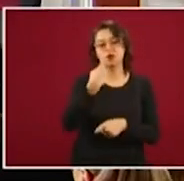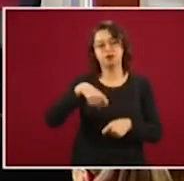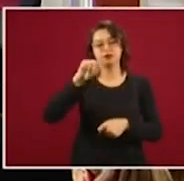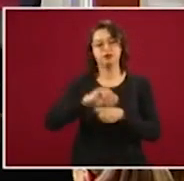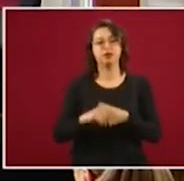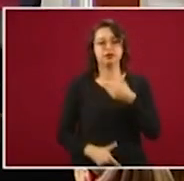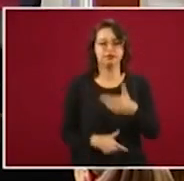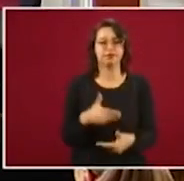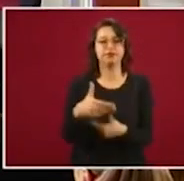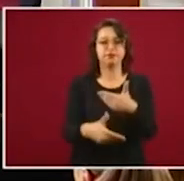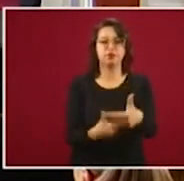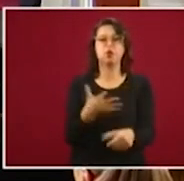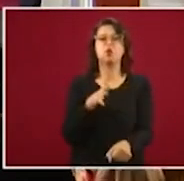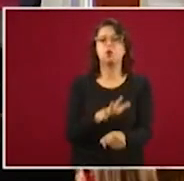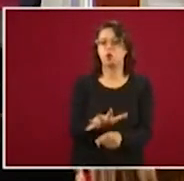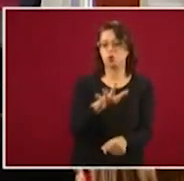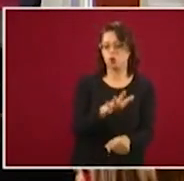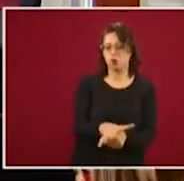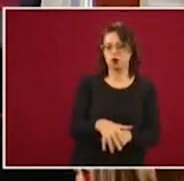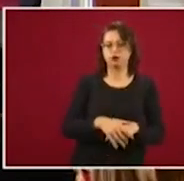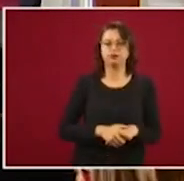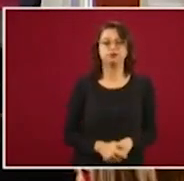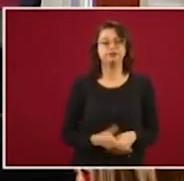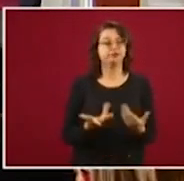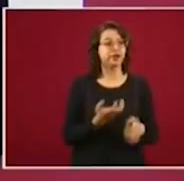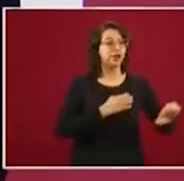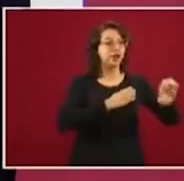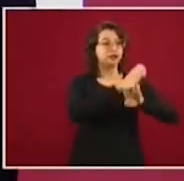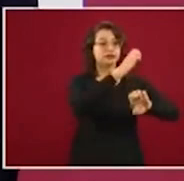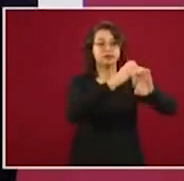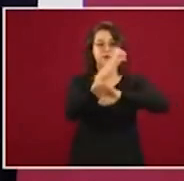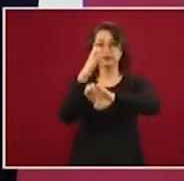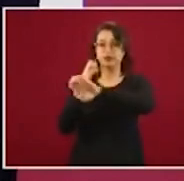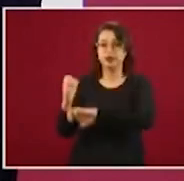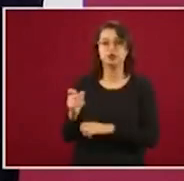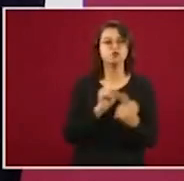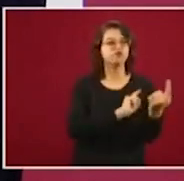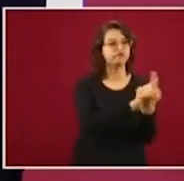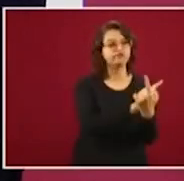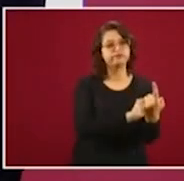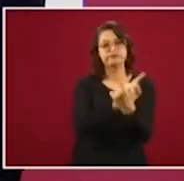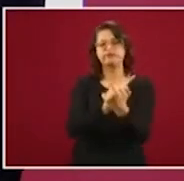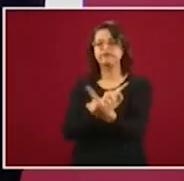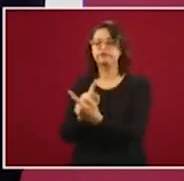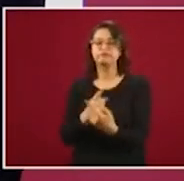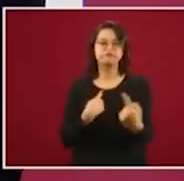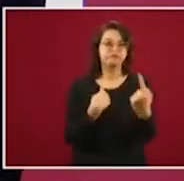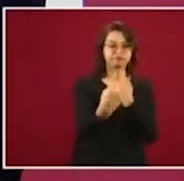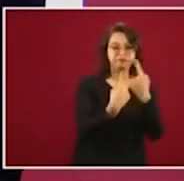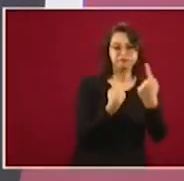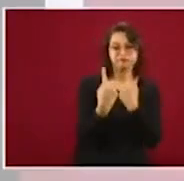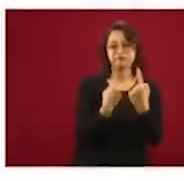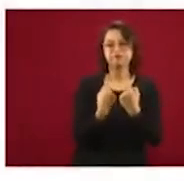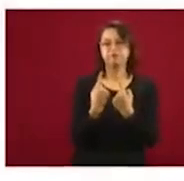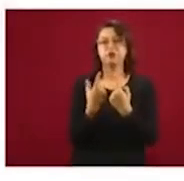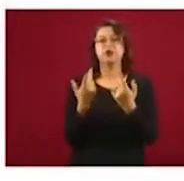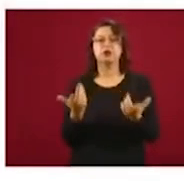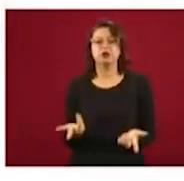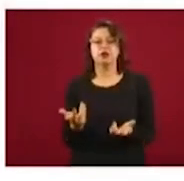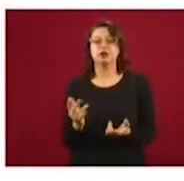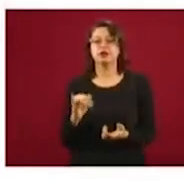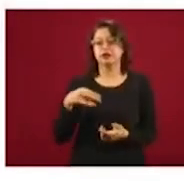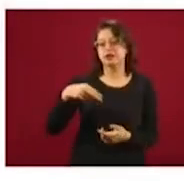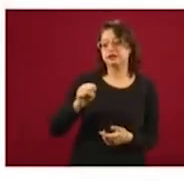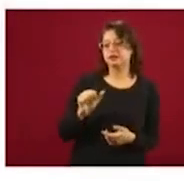la concertación con los gobiernos estatales para que se adhieran al Instituto de Salud